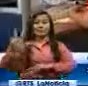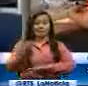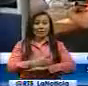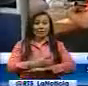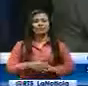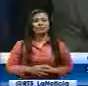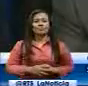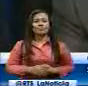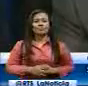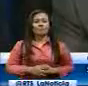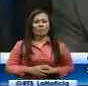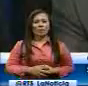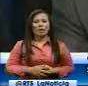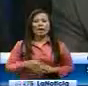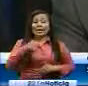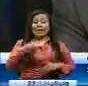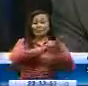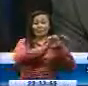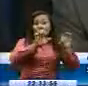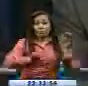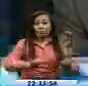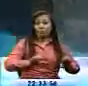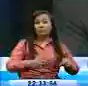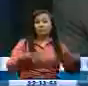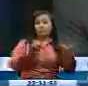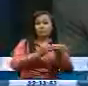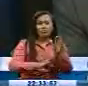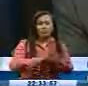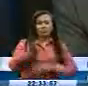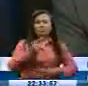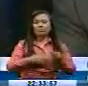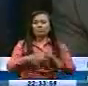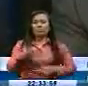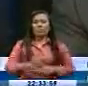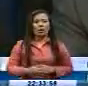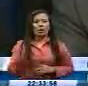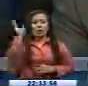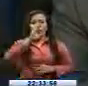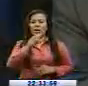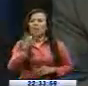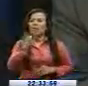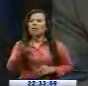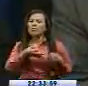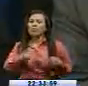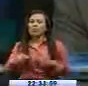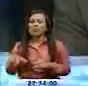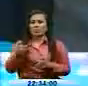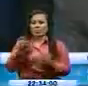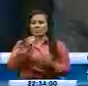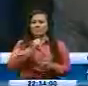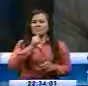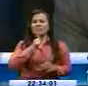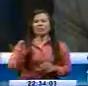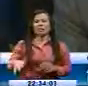aún así el sector empresarial va a emprender un articulación privada que nos